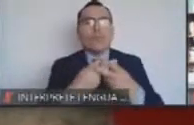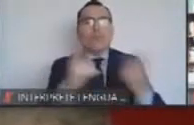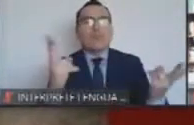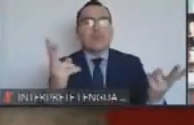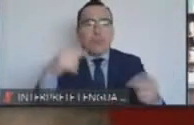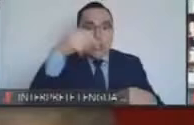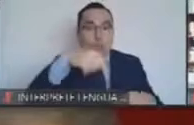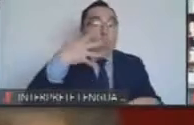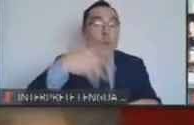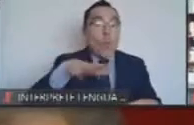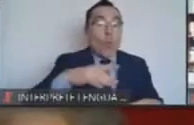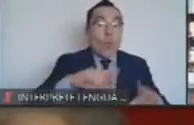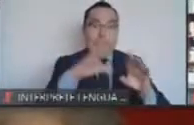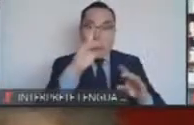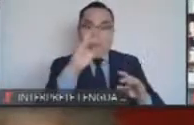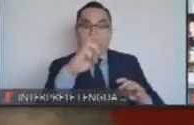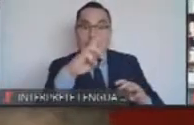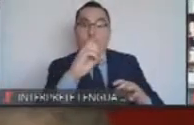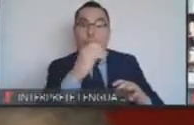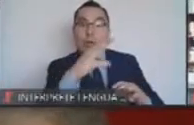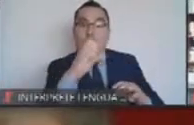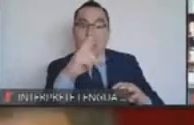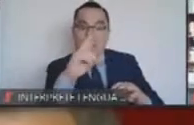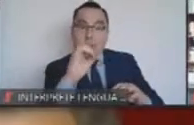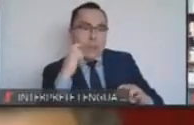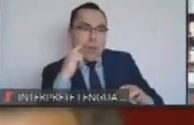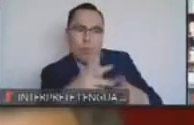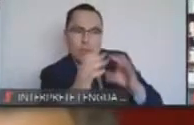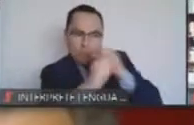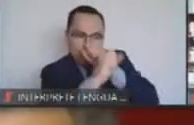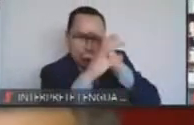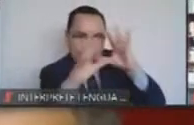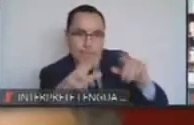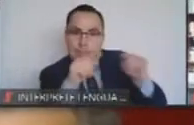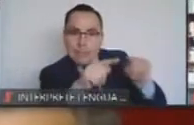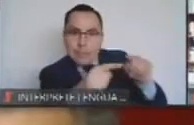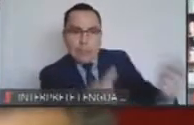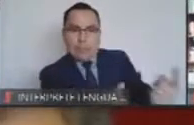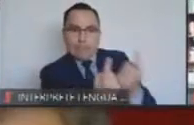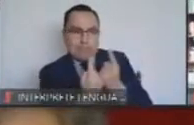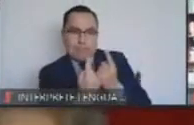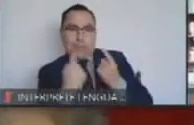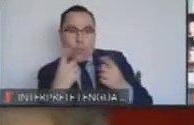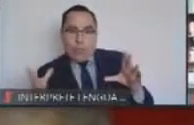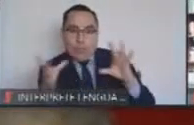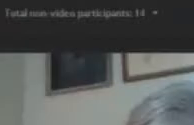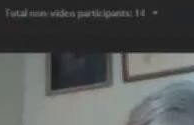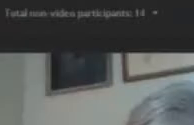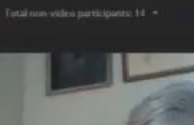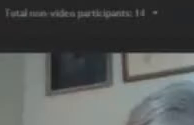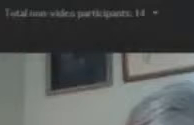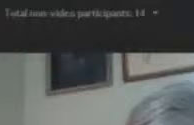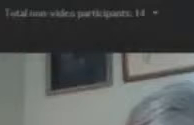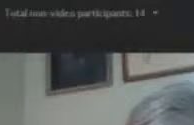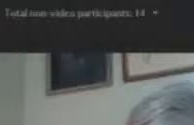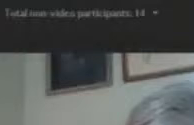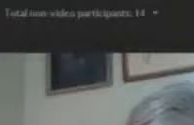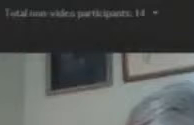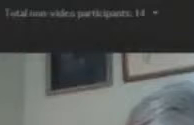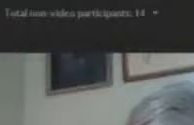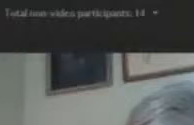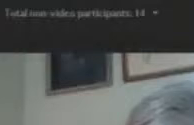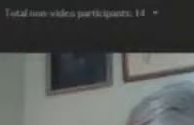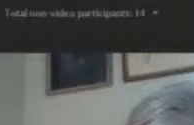de la democracia, y las formas en que la transparencia se vincula con el acceso a la justicia.